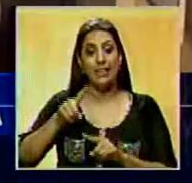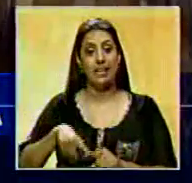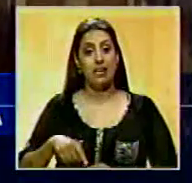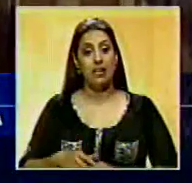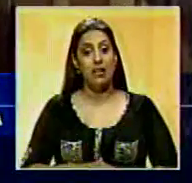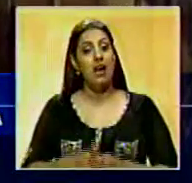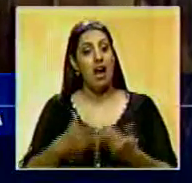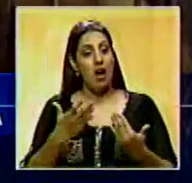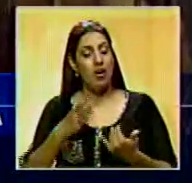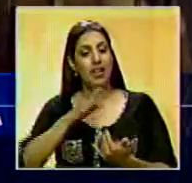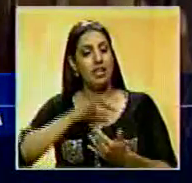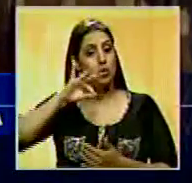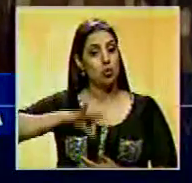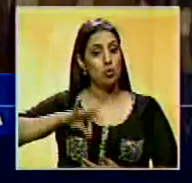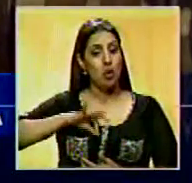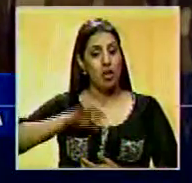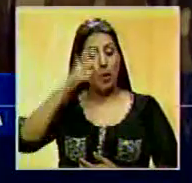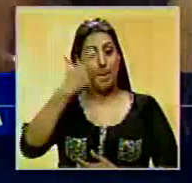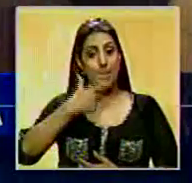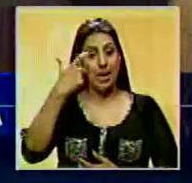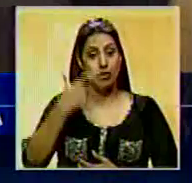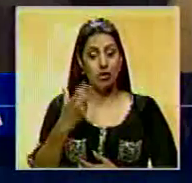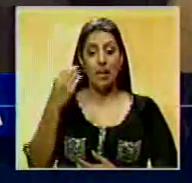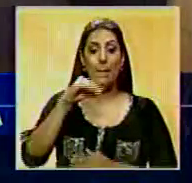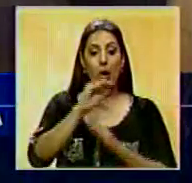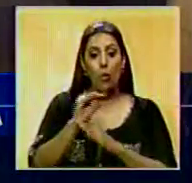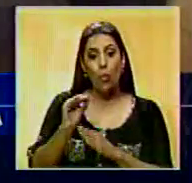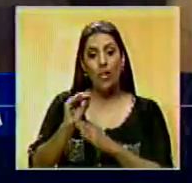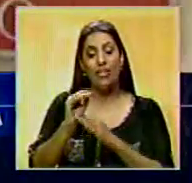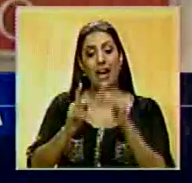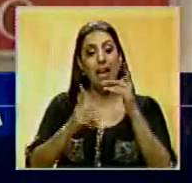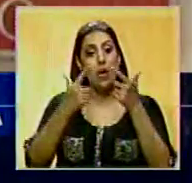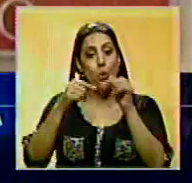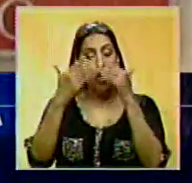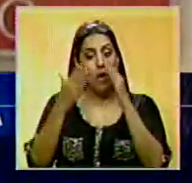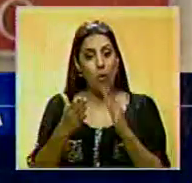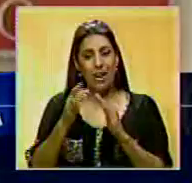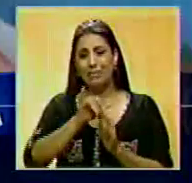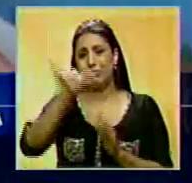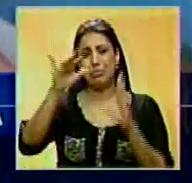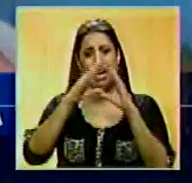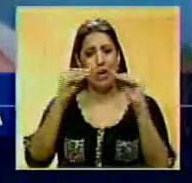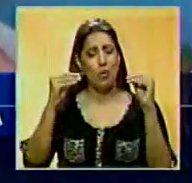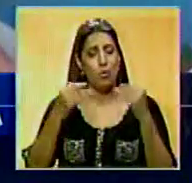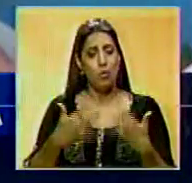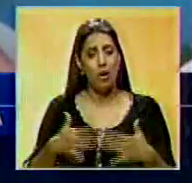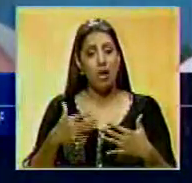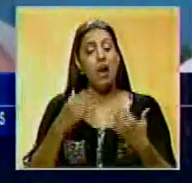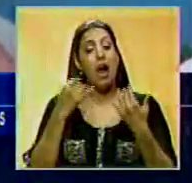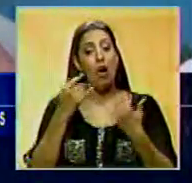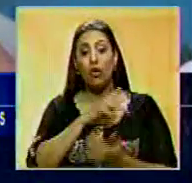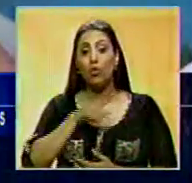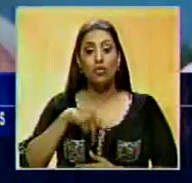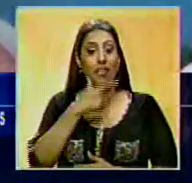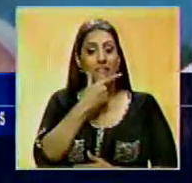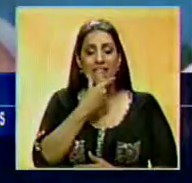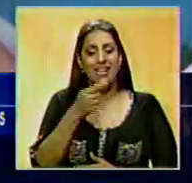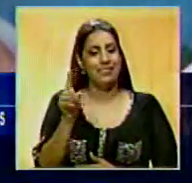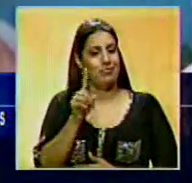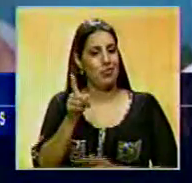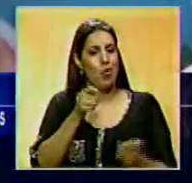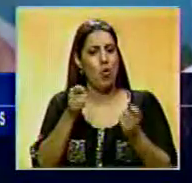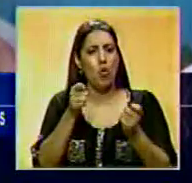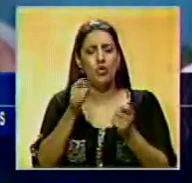institución, en cuanto a sueldos para el personal, mantenimiento del plantel y la inflación. No es fácil para nosotros controlar